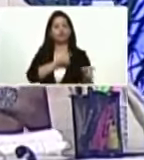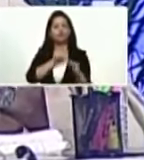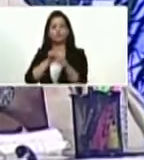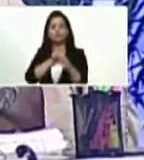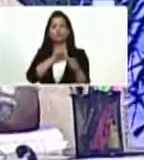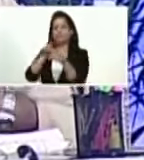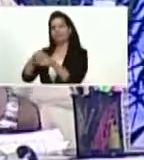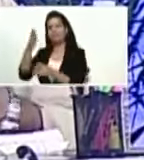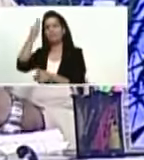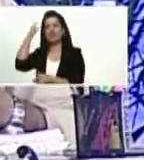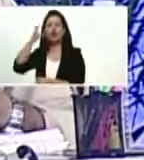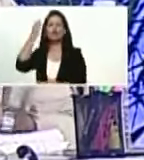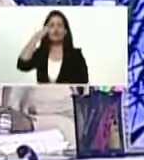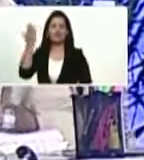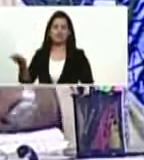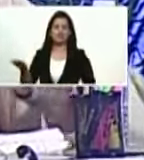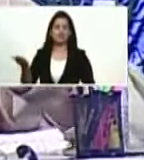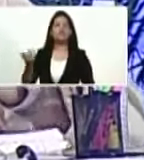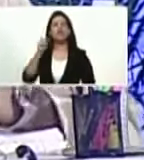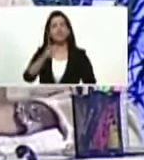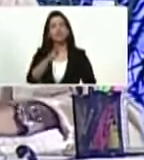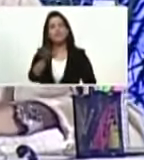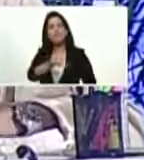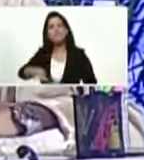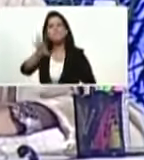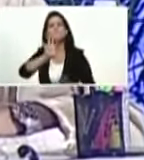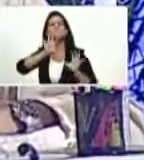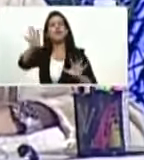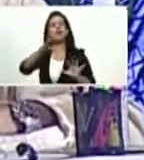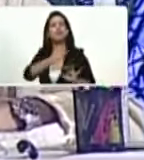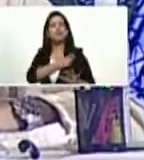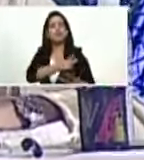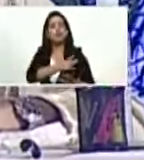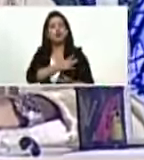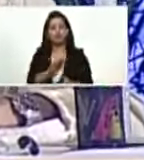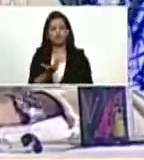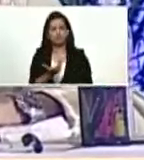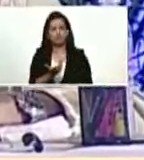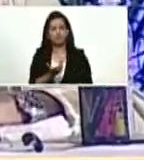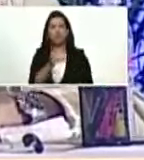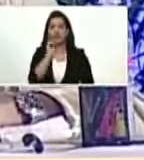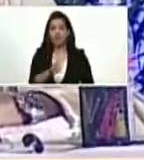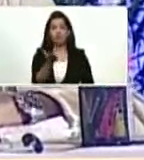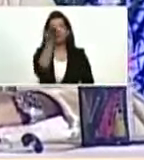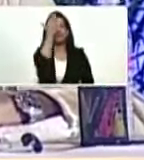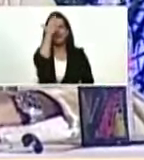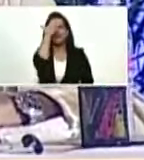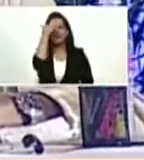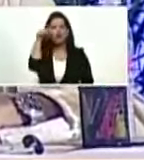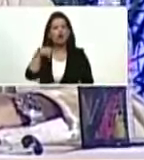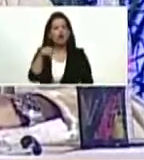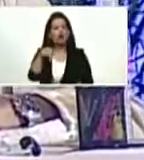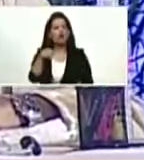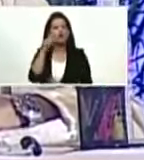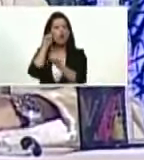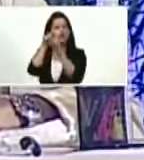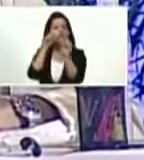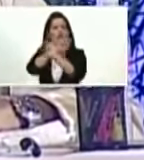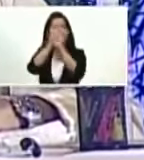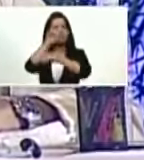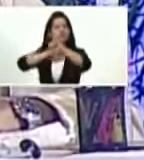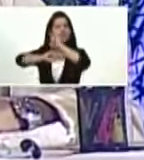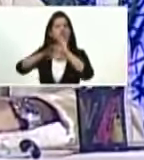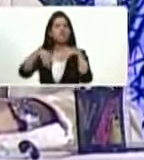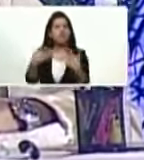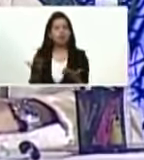tener conciencia de patria y tener conciencia de lo que defendemos hoy. Y como acaba de